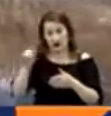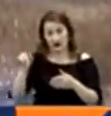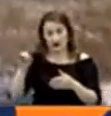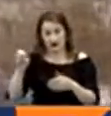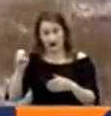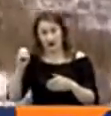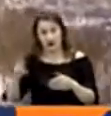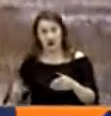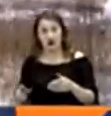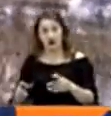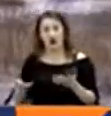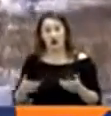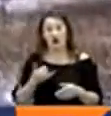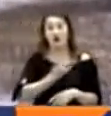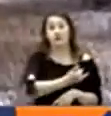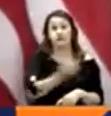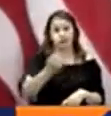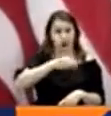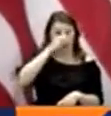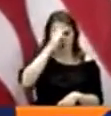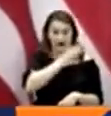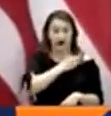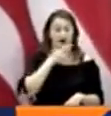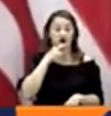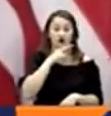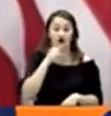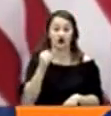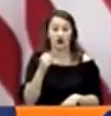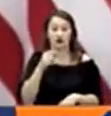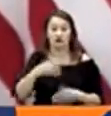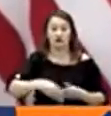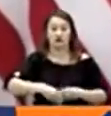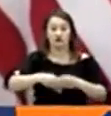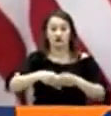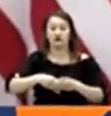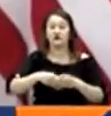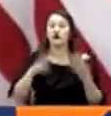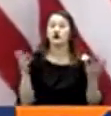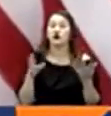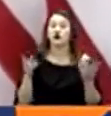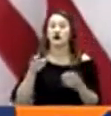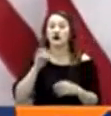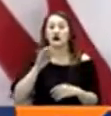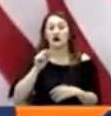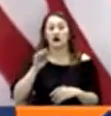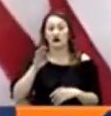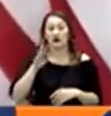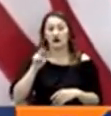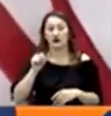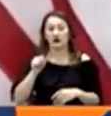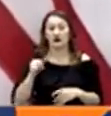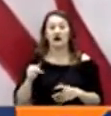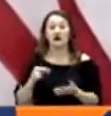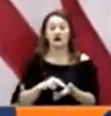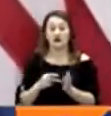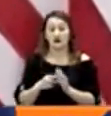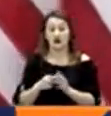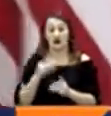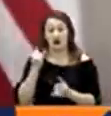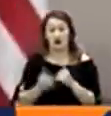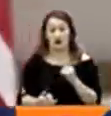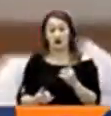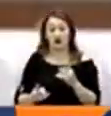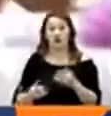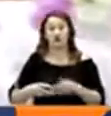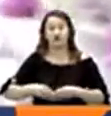sigue rodeada de presencia militar rusa, este estrechón de manos en Ginebra es un mensaje al mundo de cómo se aborda el último recurso